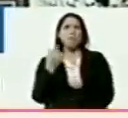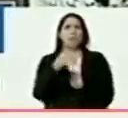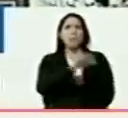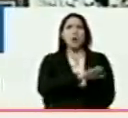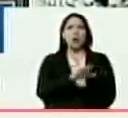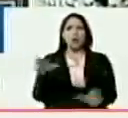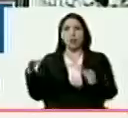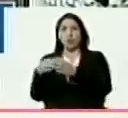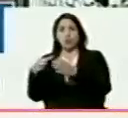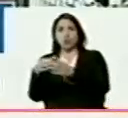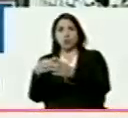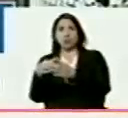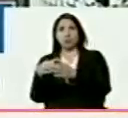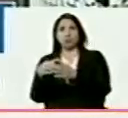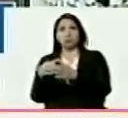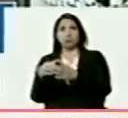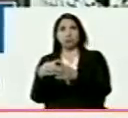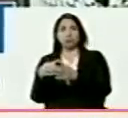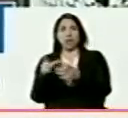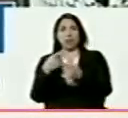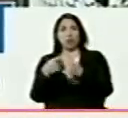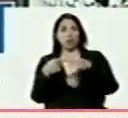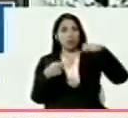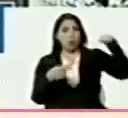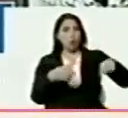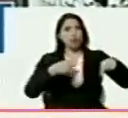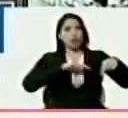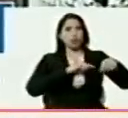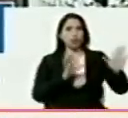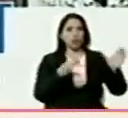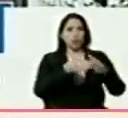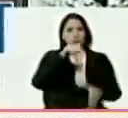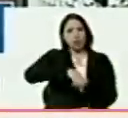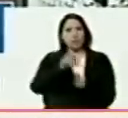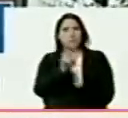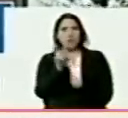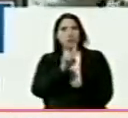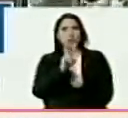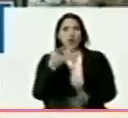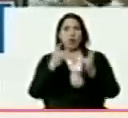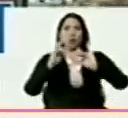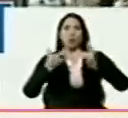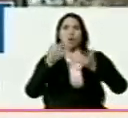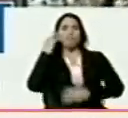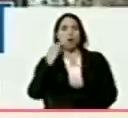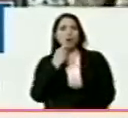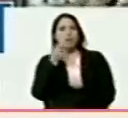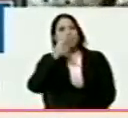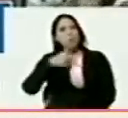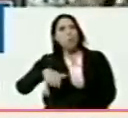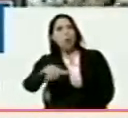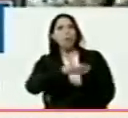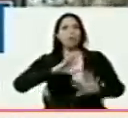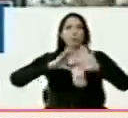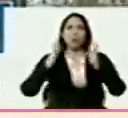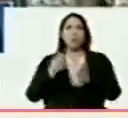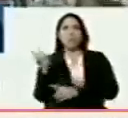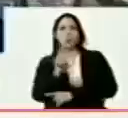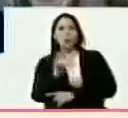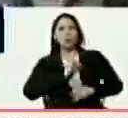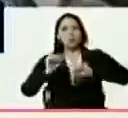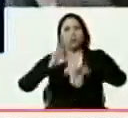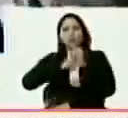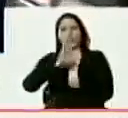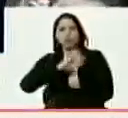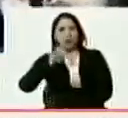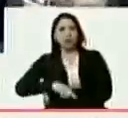reunidos allá. Y hoy estamos reunidos nosotros acá, en la cuna de Bolívar, los pueblos, los movimientos sociales,